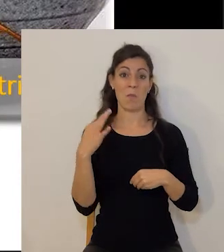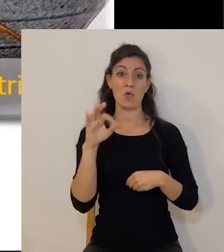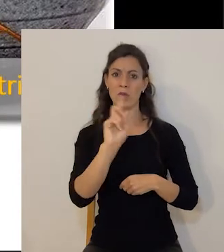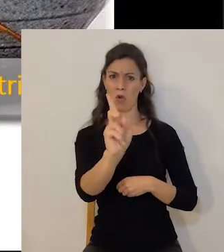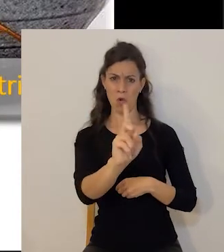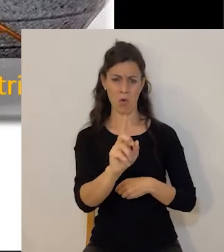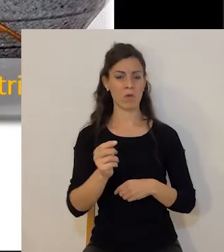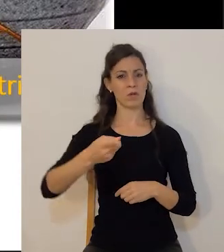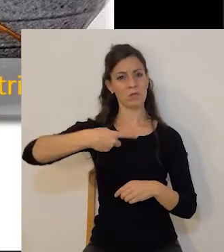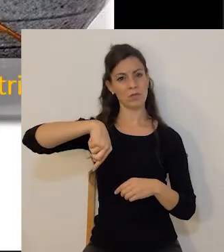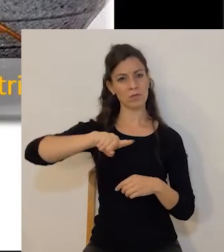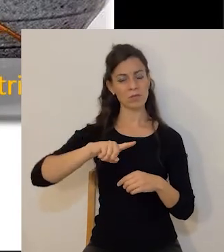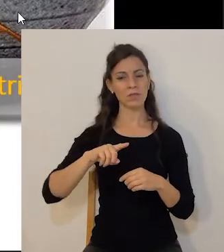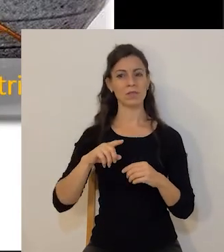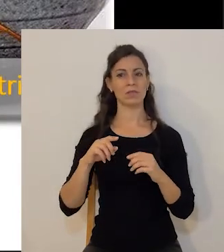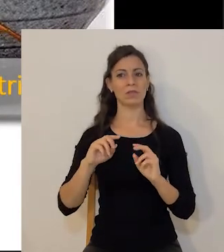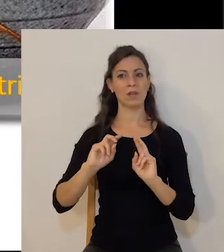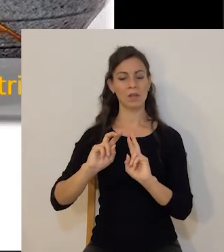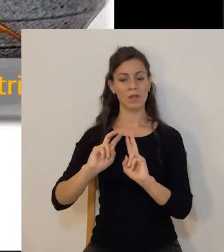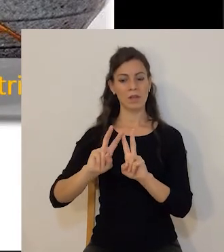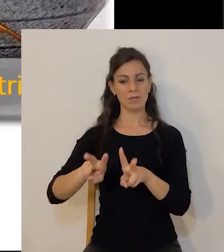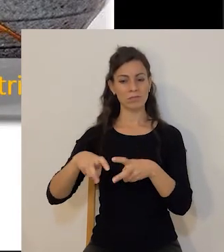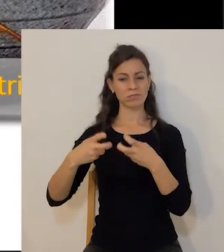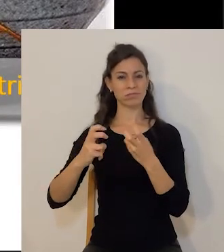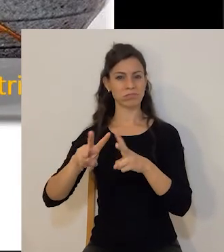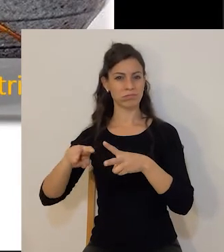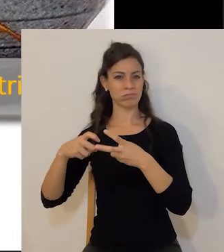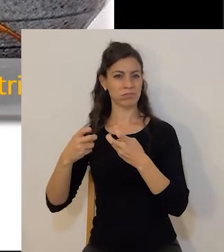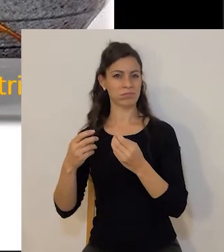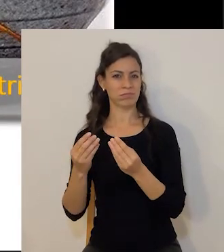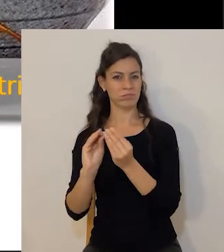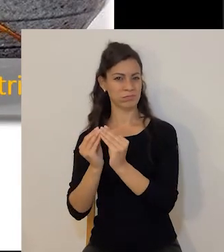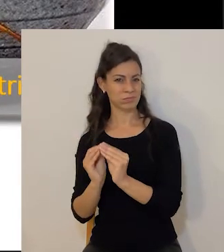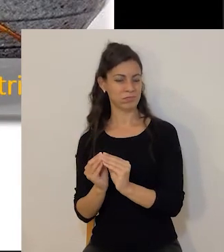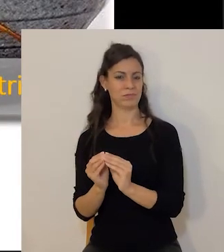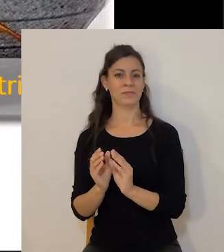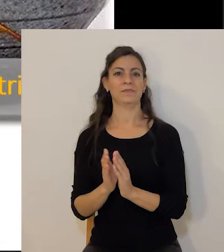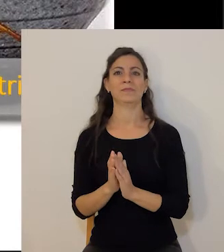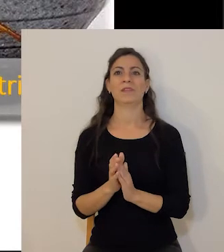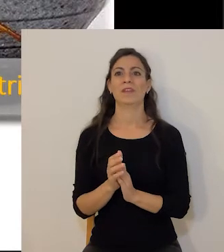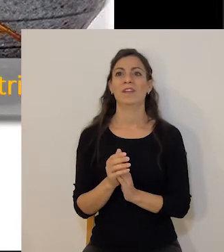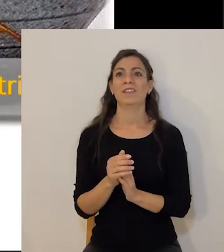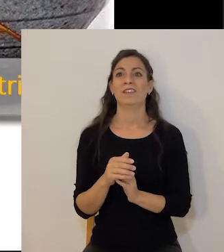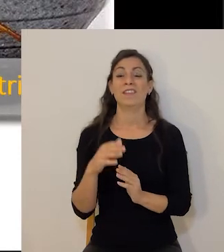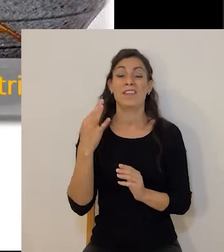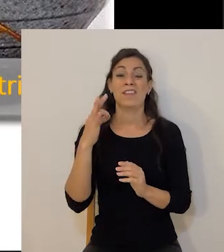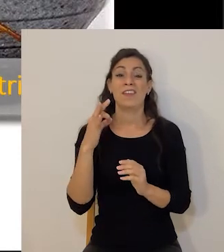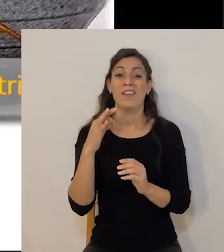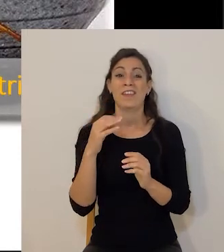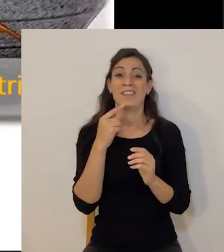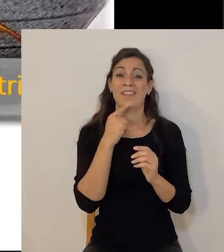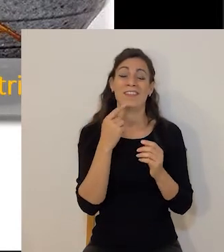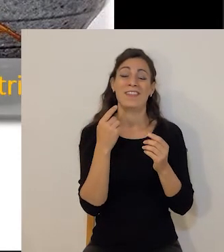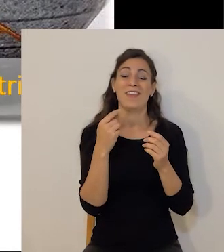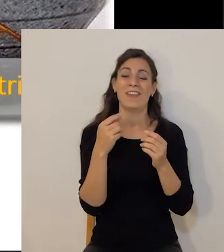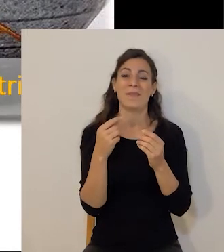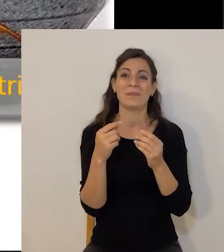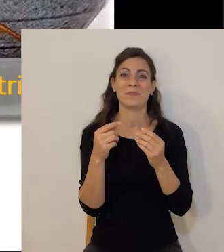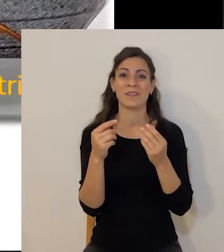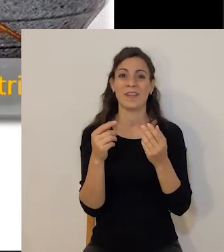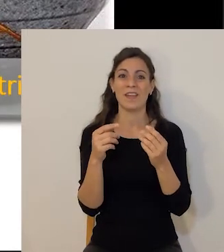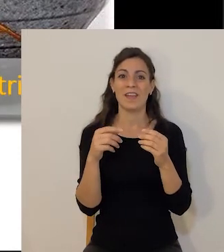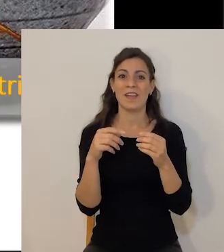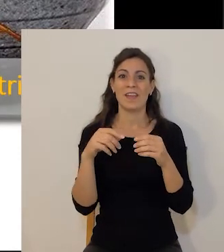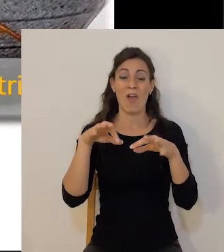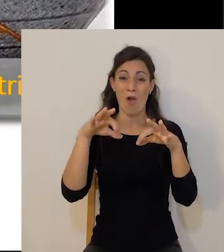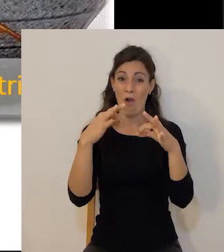vamos a recomponerlo. Recomponer con oro no es una cosa como ponerle cola blanca, no es lo mismo. Es decir, requiere